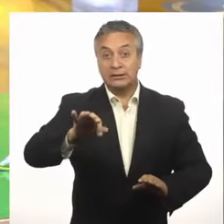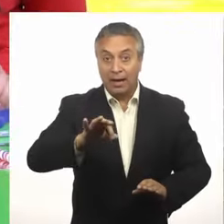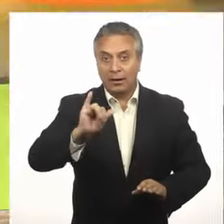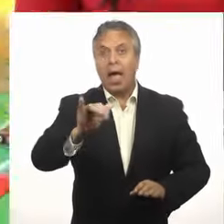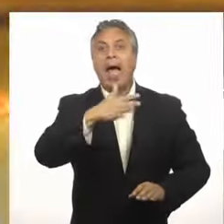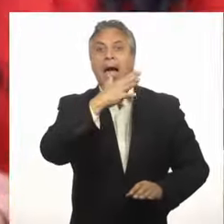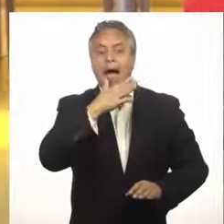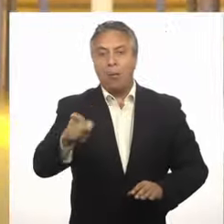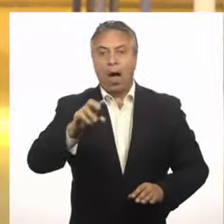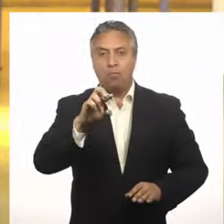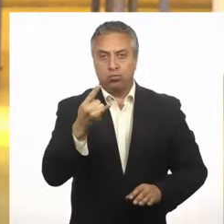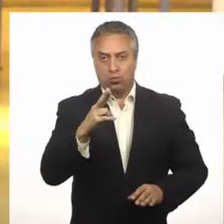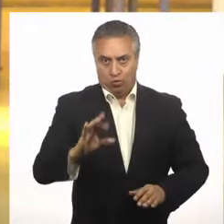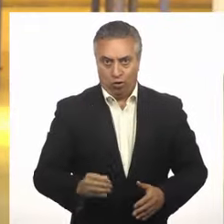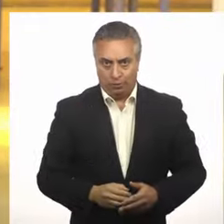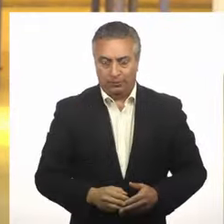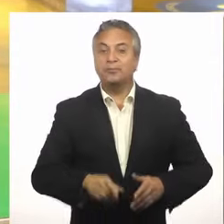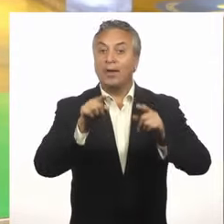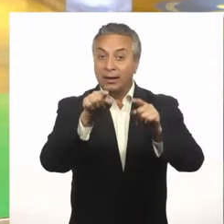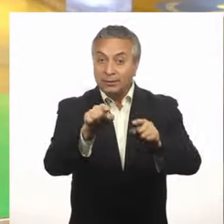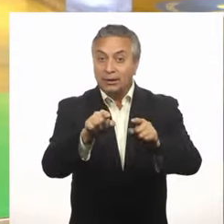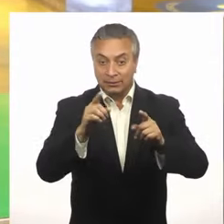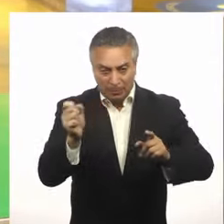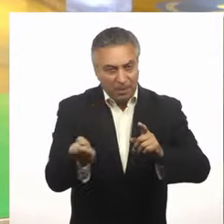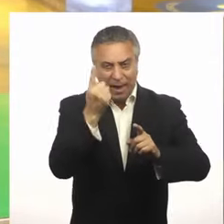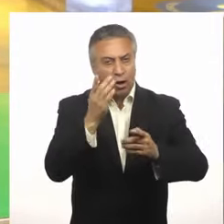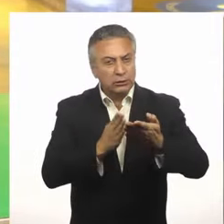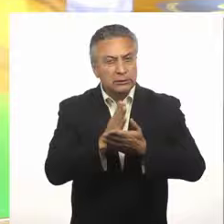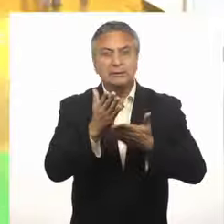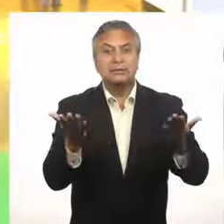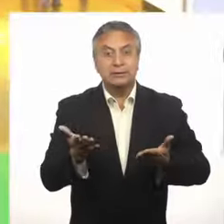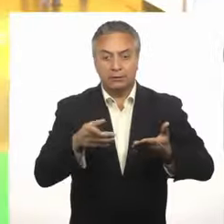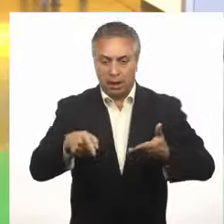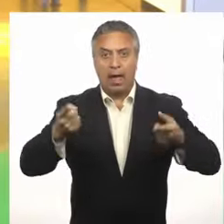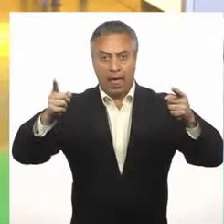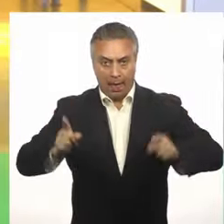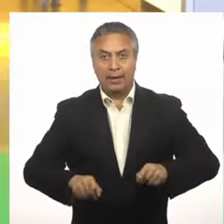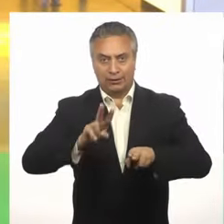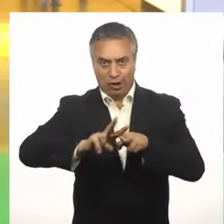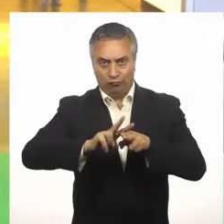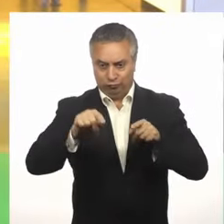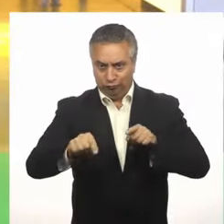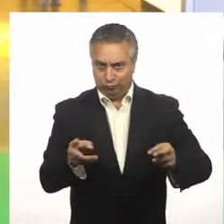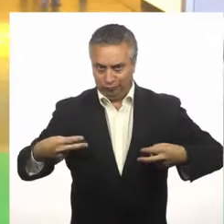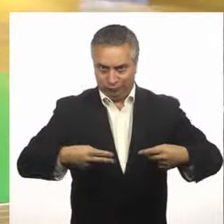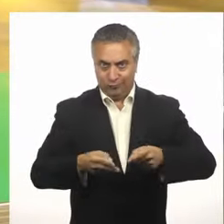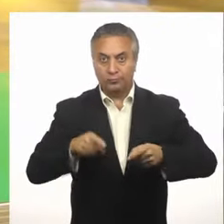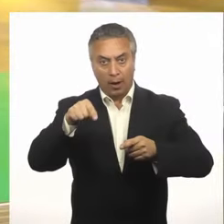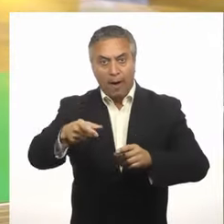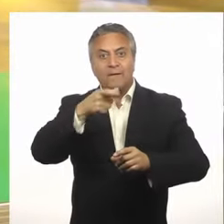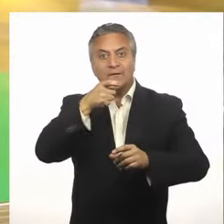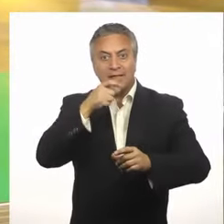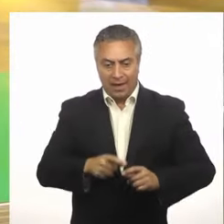experimentar. Lo primero para comenzar a experimentar es armar nuestro circuito eléctrico. Para eso utilizaremos nuestra fuente de poder,